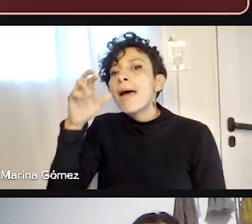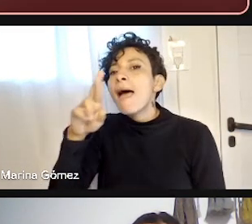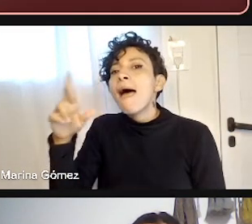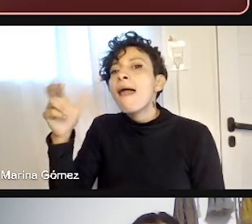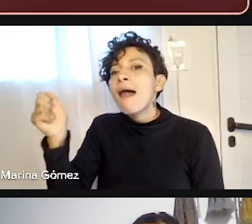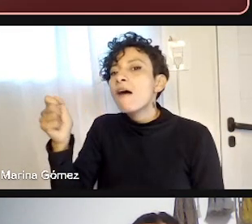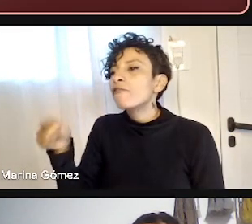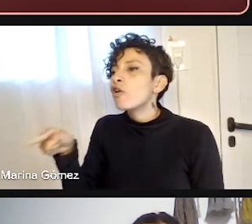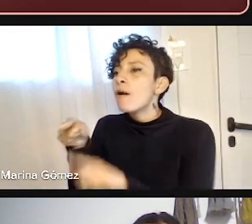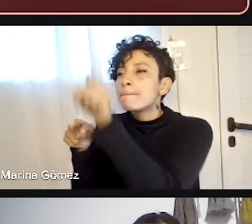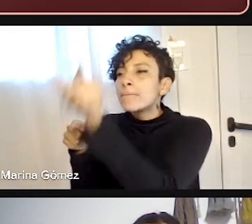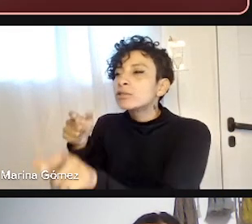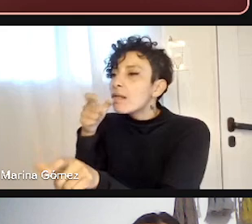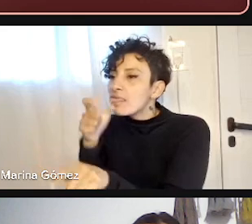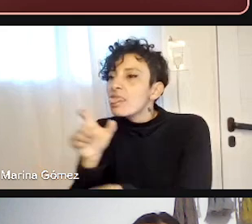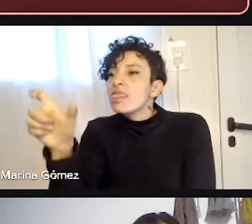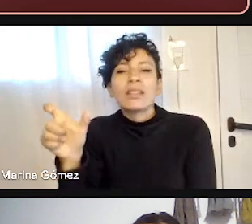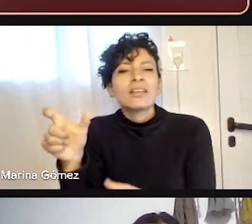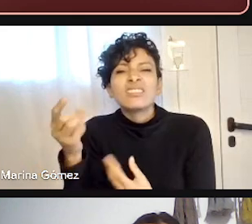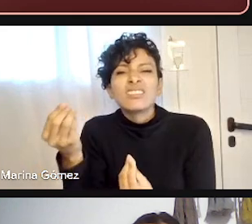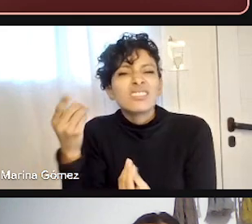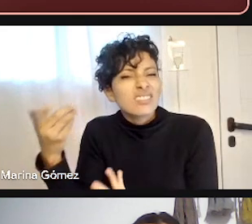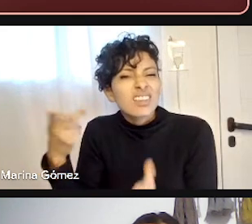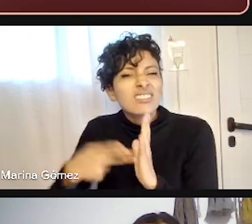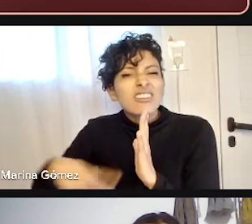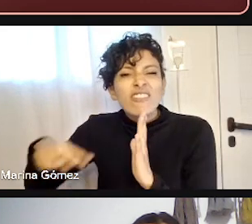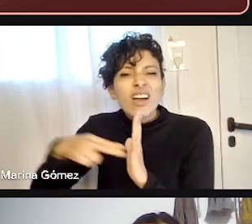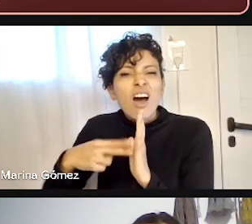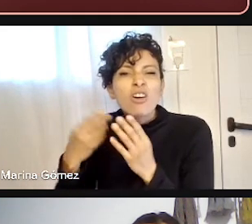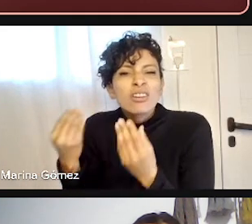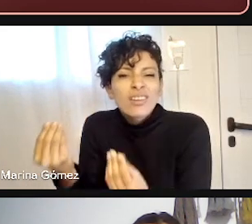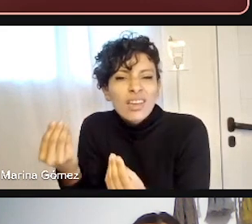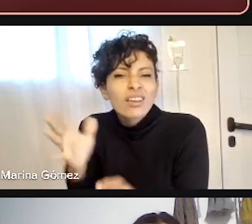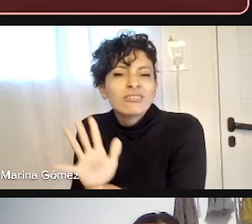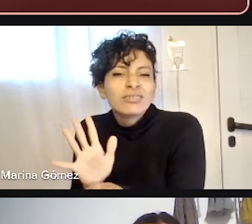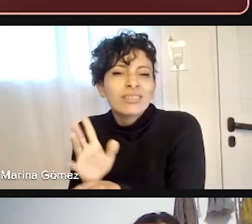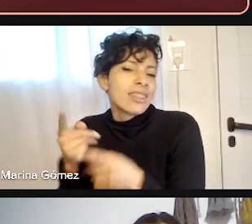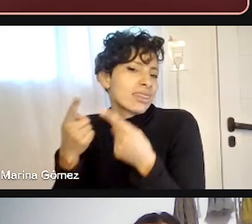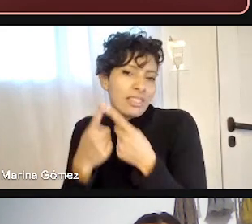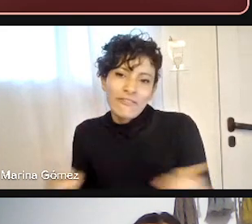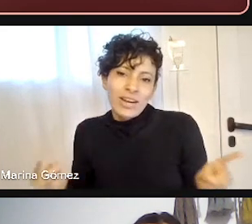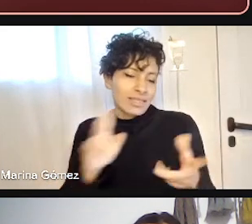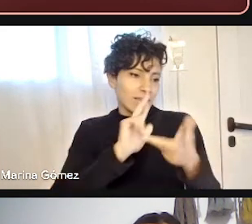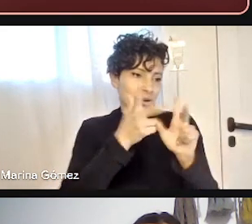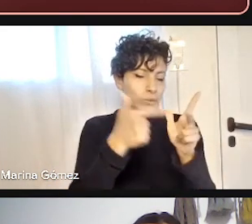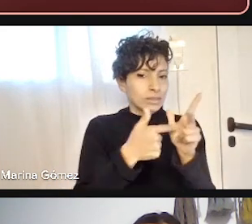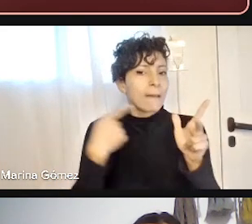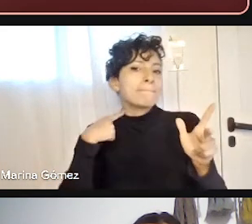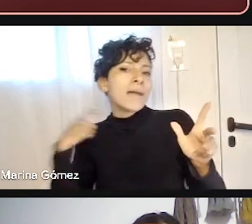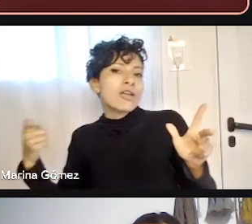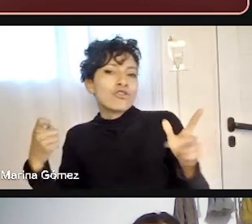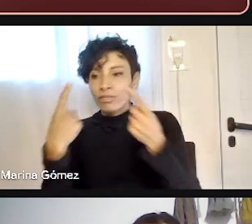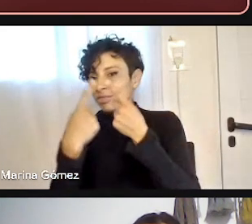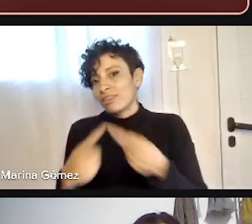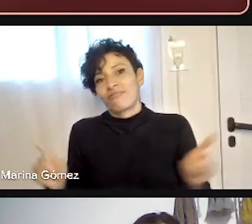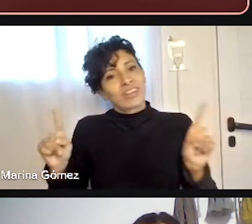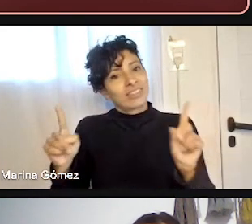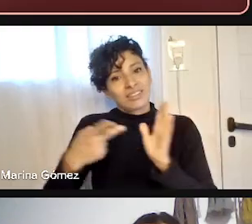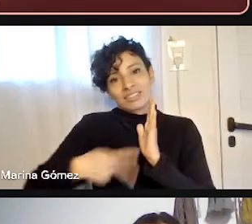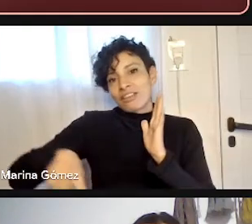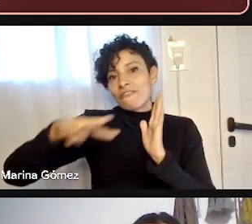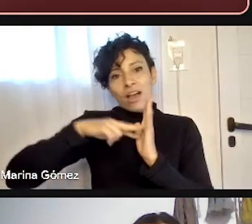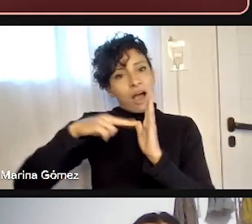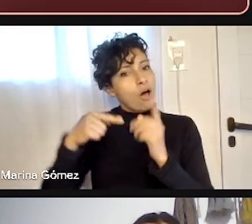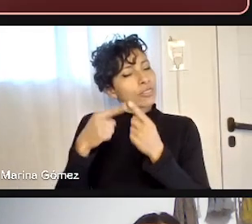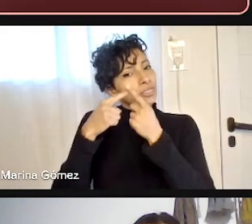en el español de la palabra perra, tiene un significado diferente. Sí, entonces lo que les digo es eso mismo. O sea,